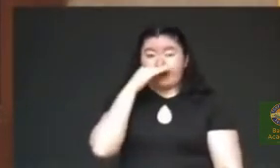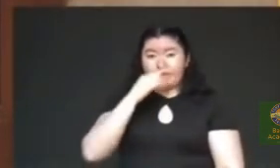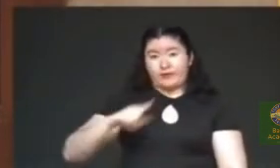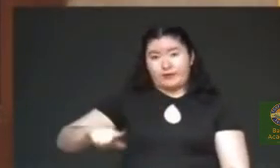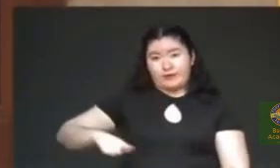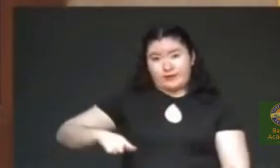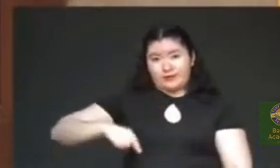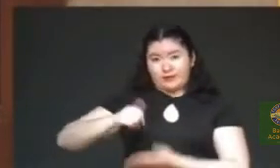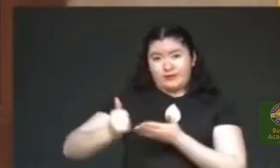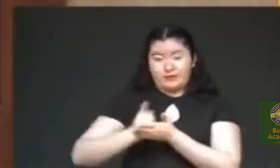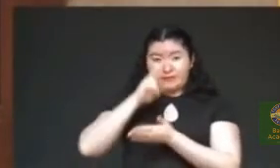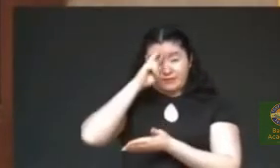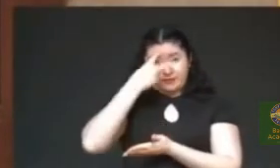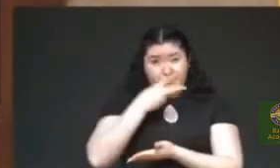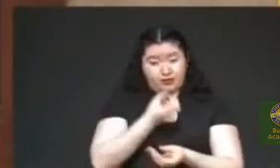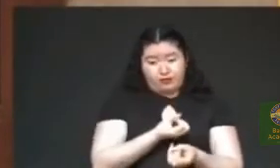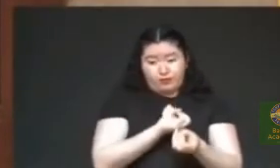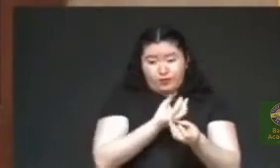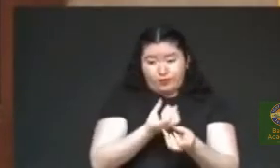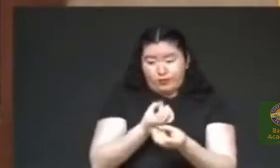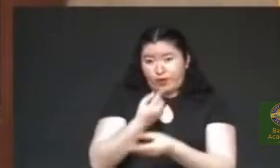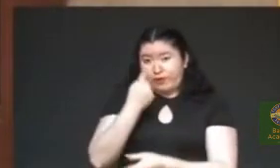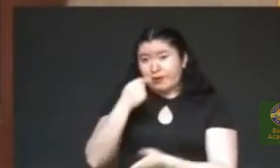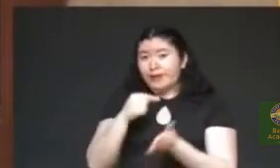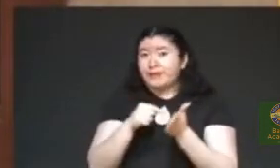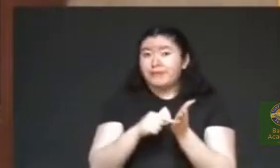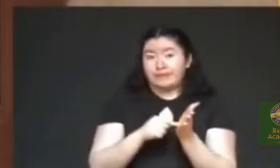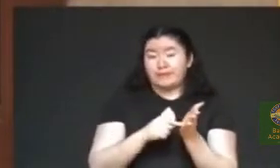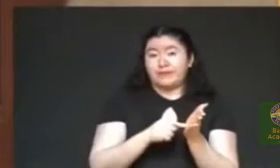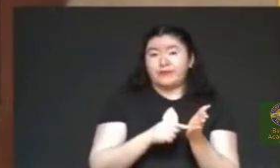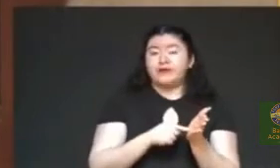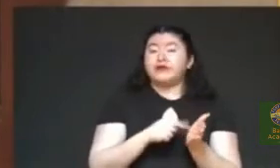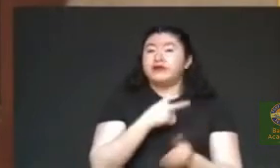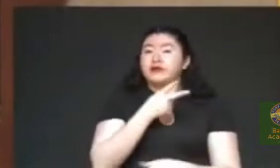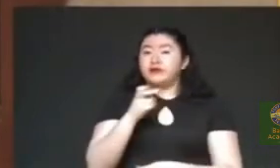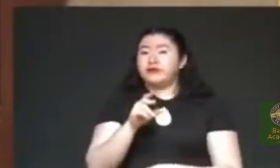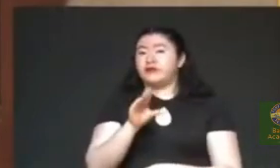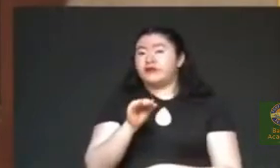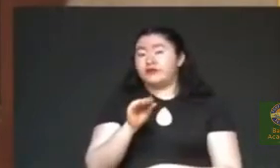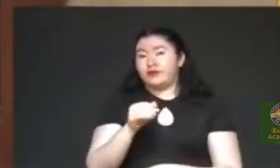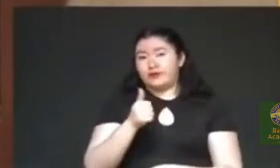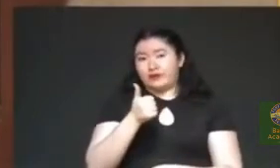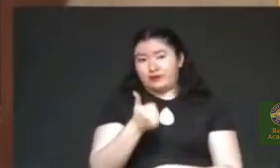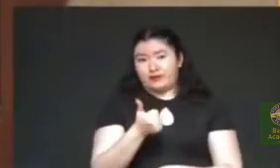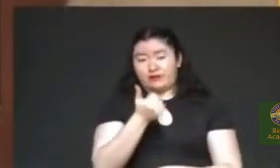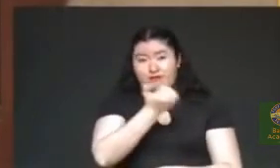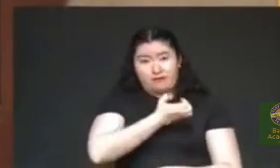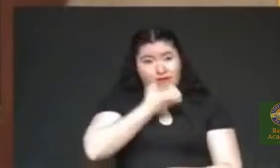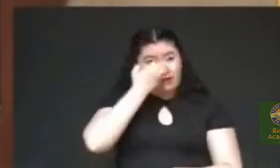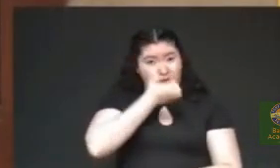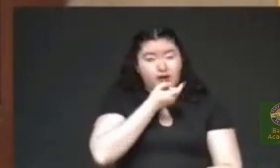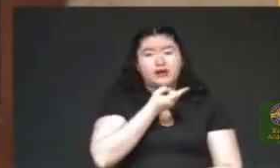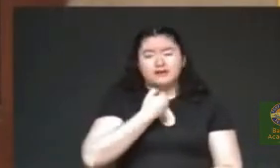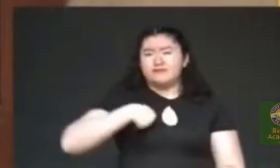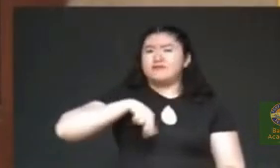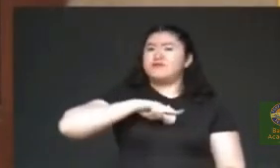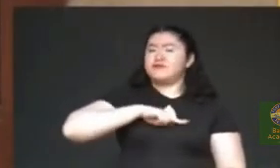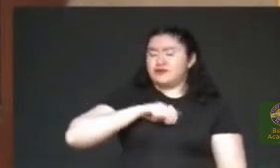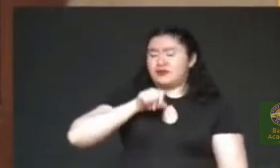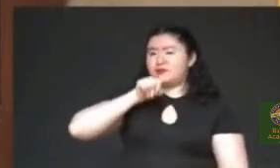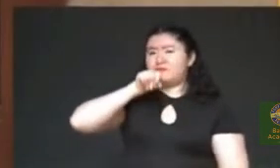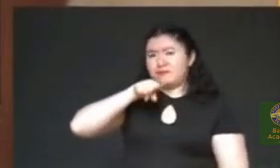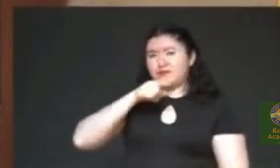para 1.826 planteles. Recuerden que cuando llegamos inclusive había varias escuelas que todavía no se